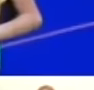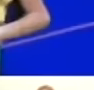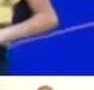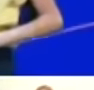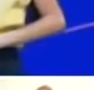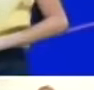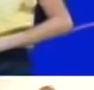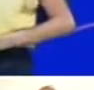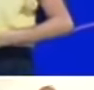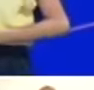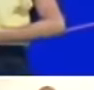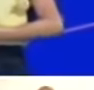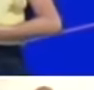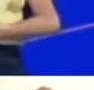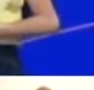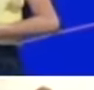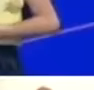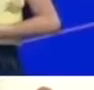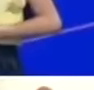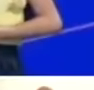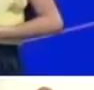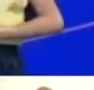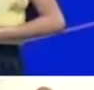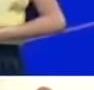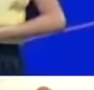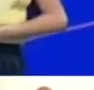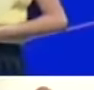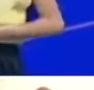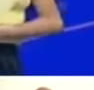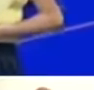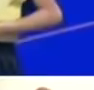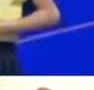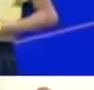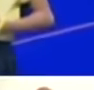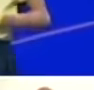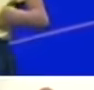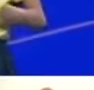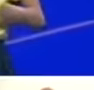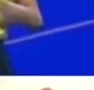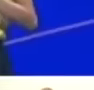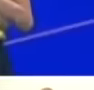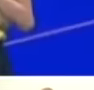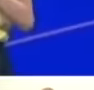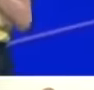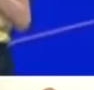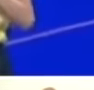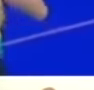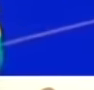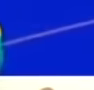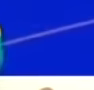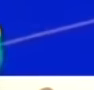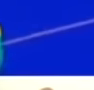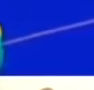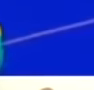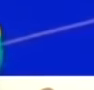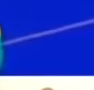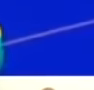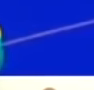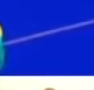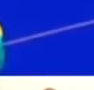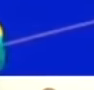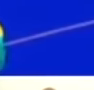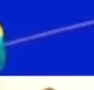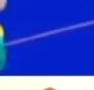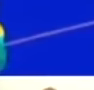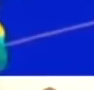¡Qué belleza, María Alexandra! ¿Quién te puso ese nombre tan bonito? Mi mamá. ¿Tu mamá? ¿Quita tu mamá? Ahí está mi mamá. Hola,